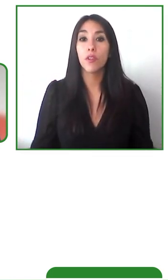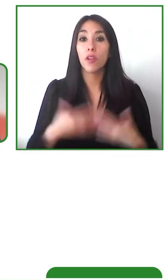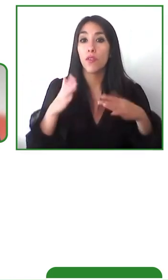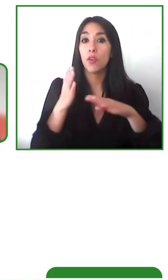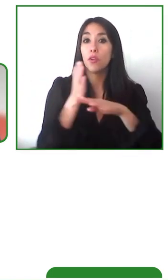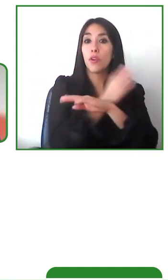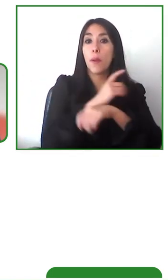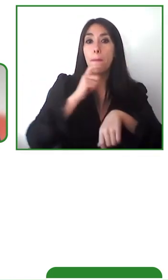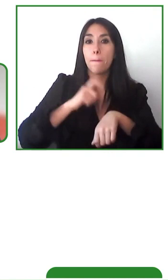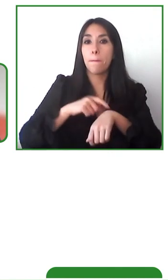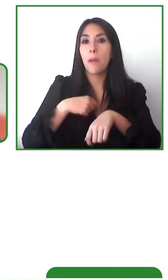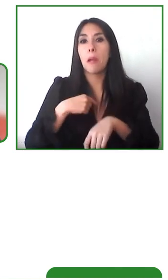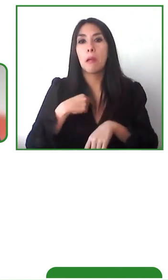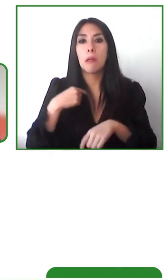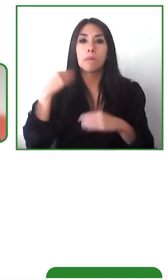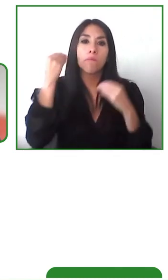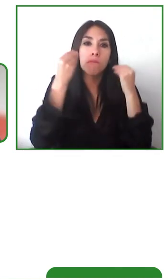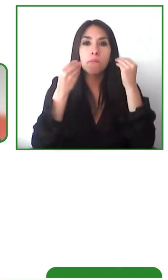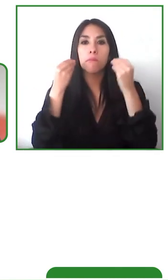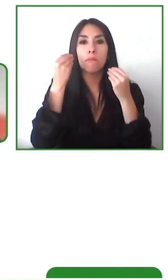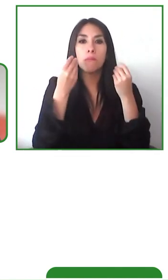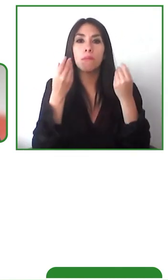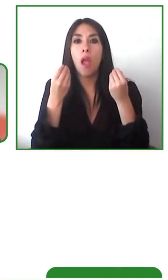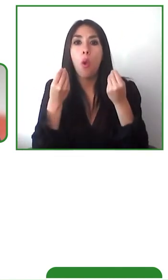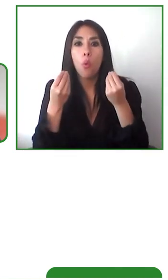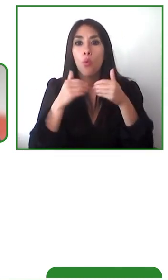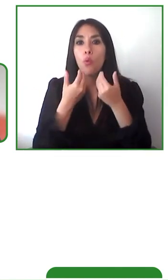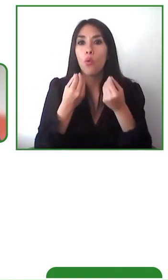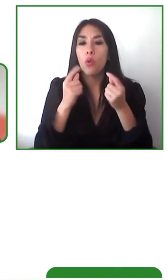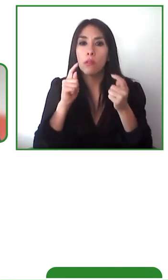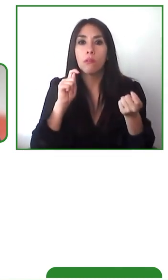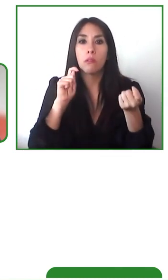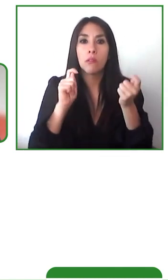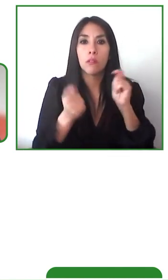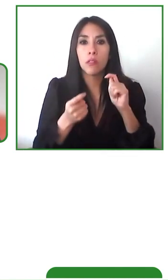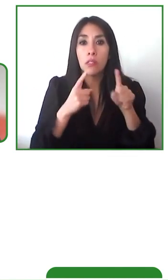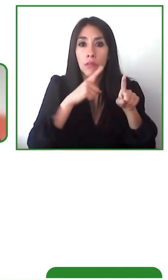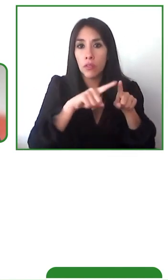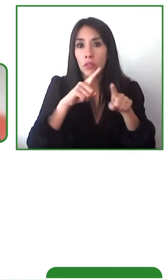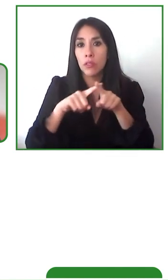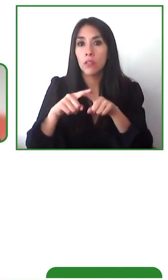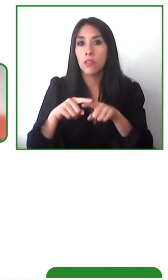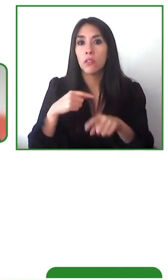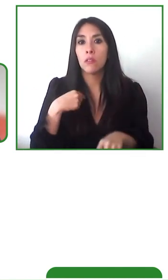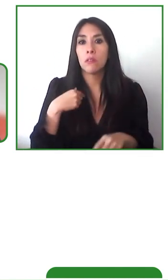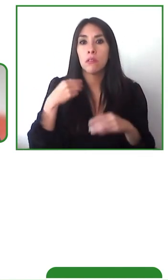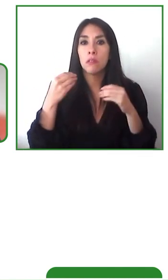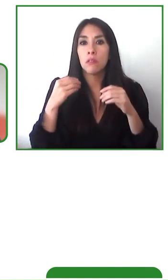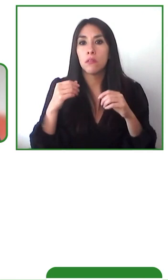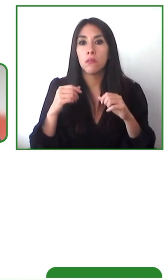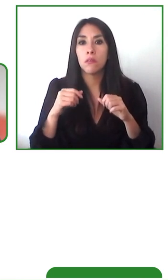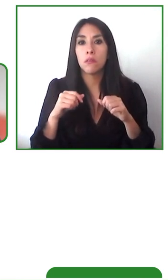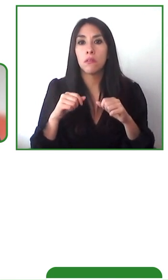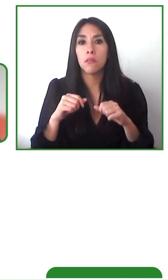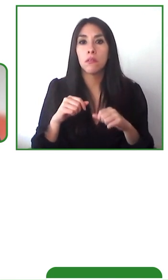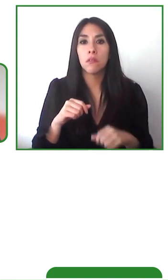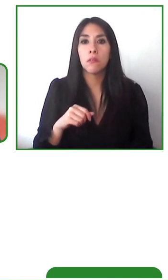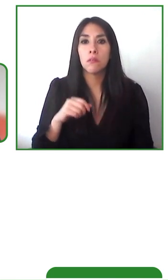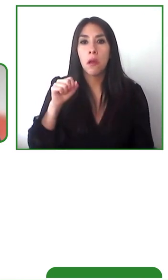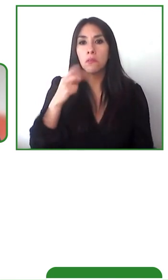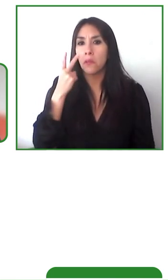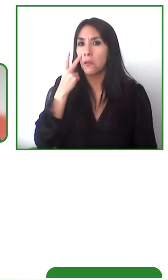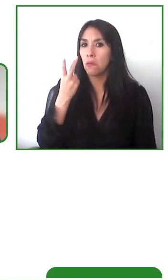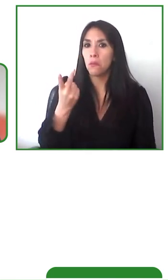hacer de una manera diferente. Quizás no se deba hacer, quizás se deba dejar esperar un poco de tiempo, pero hay un primer análisis